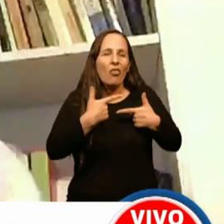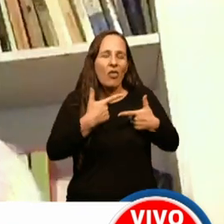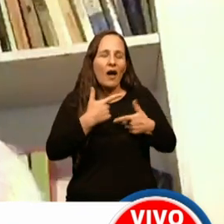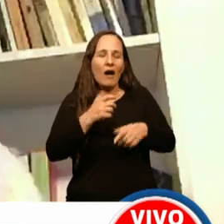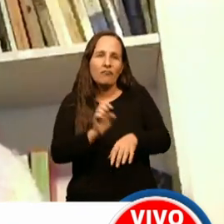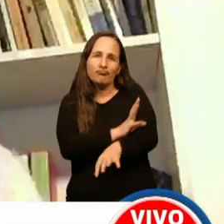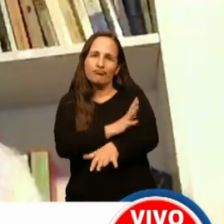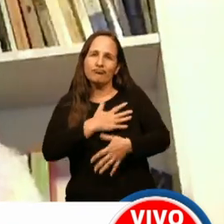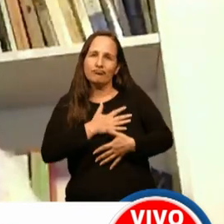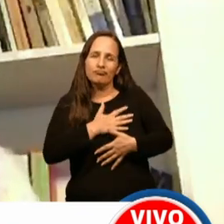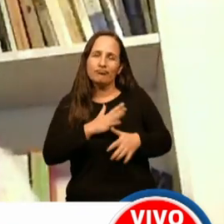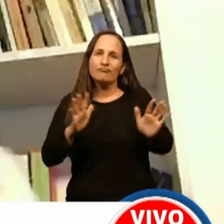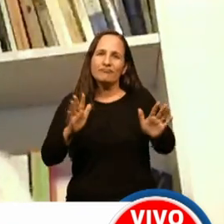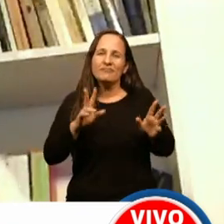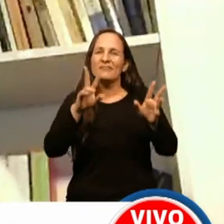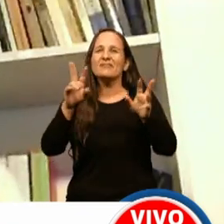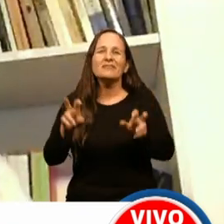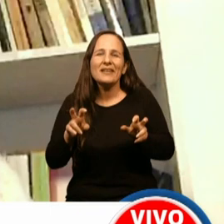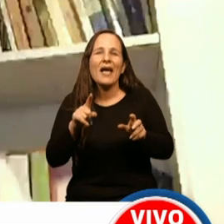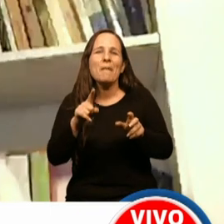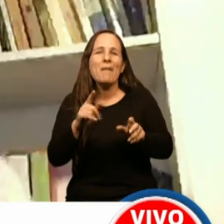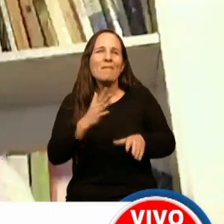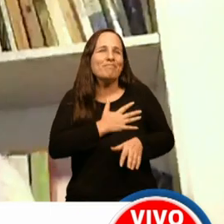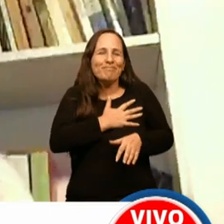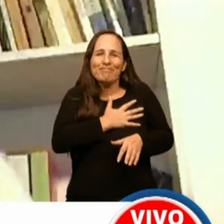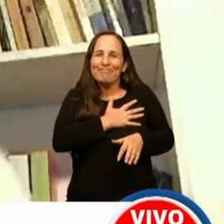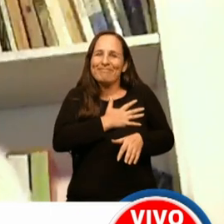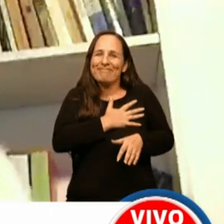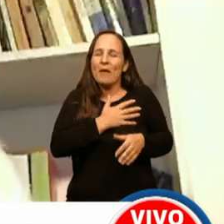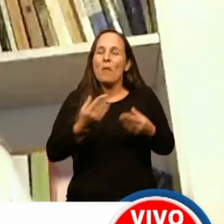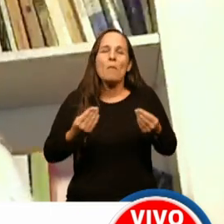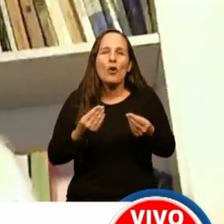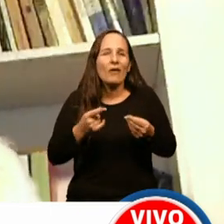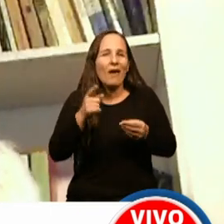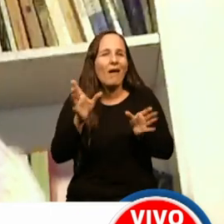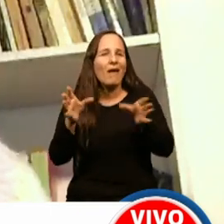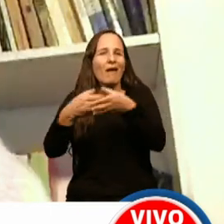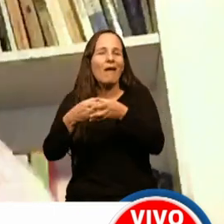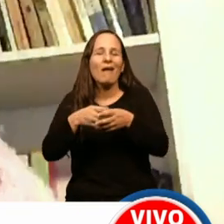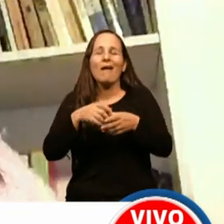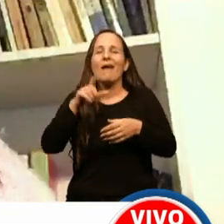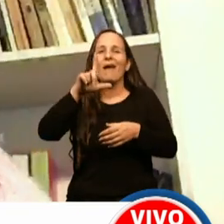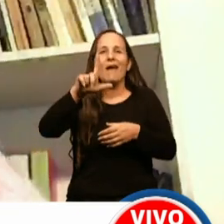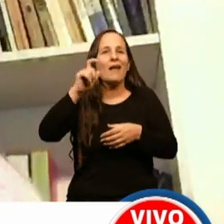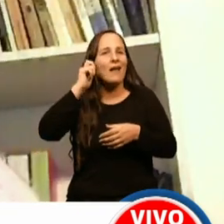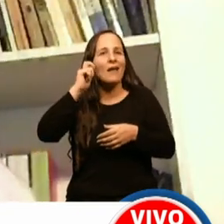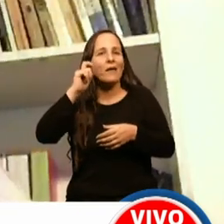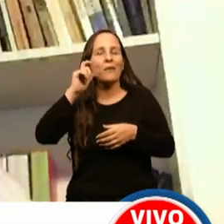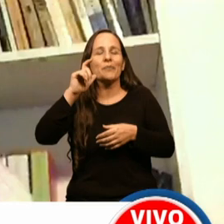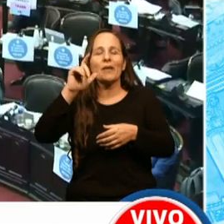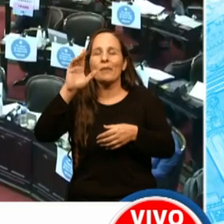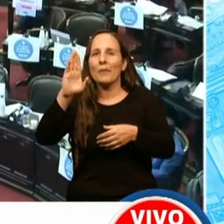y llega al corazón el tema porque realmente el colectivo l gmt es una